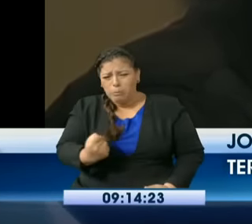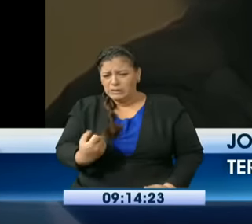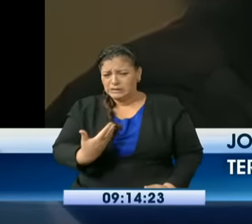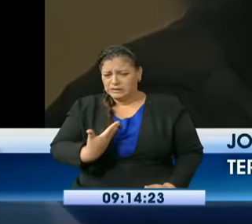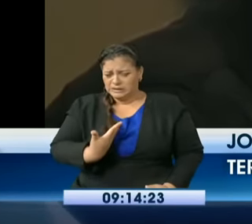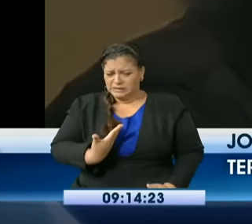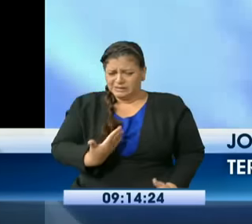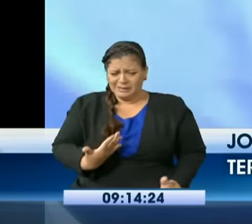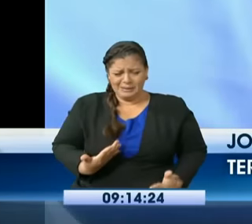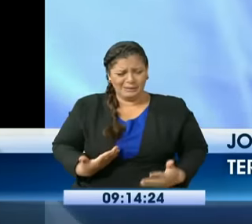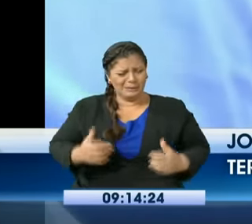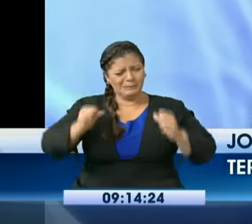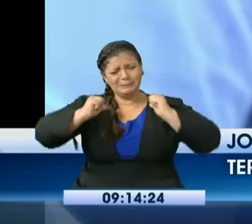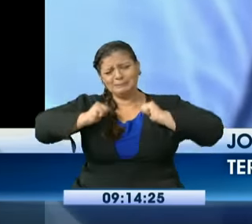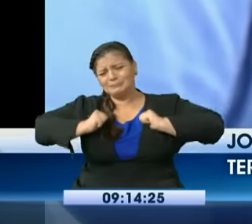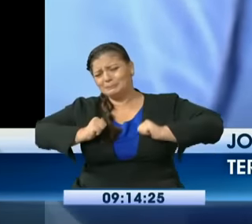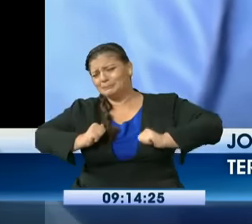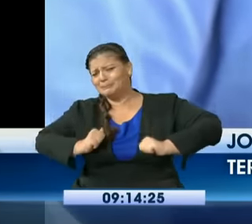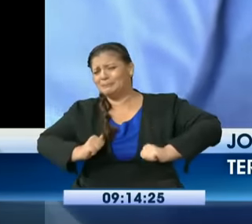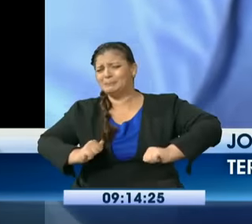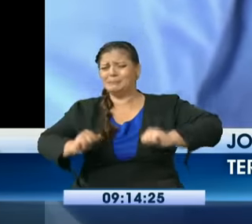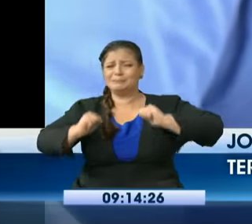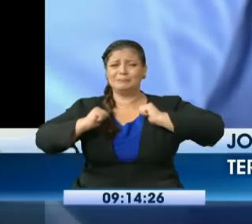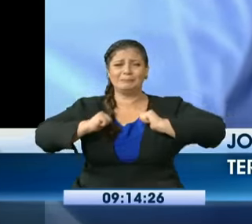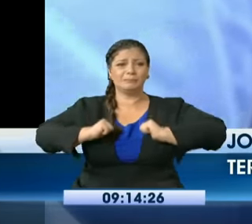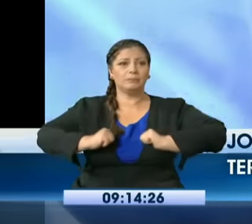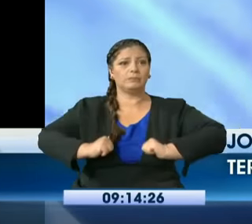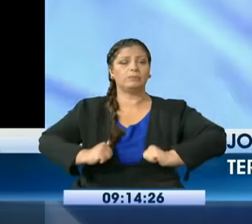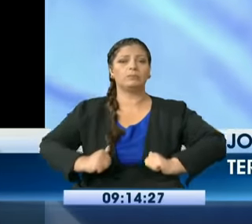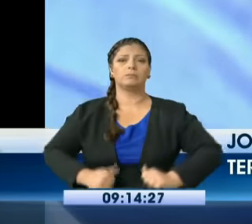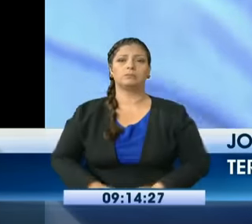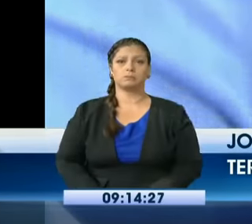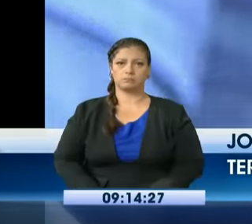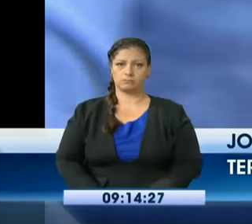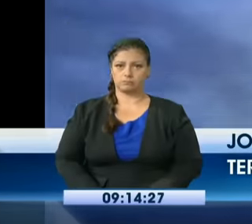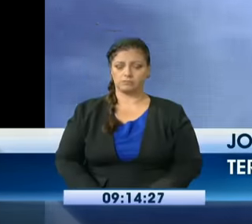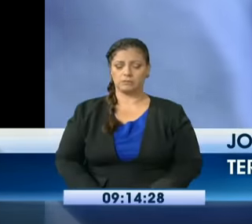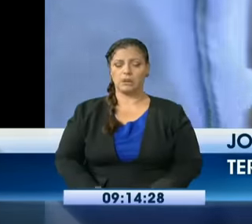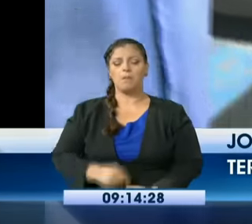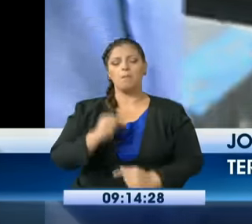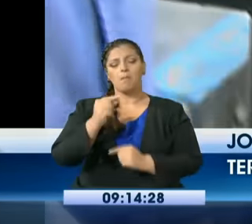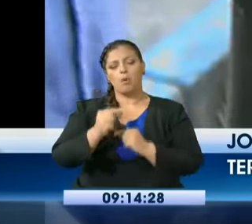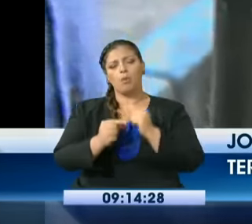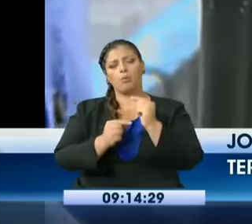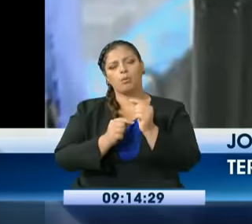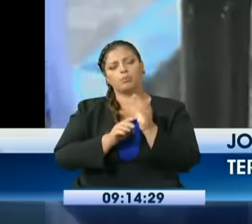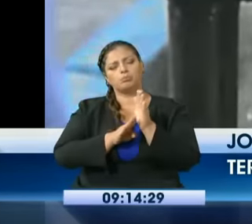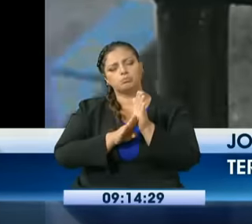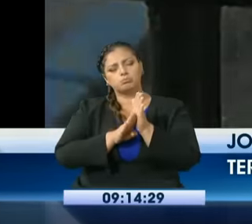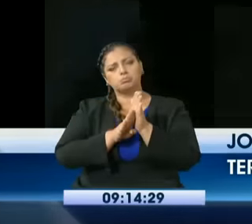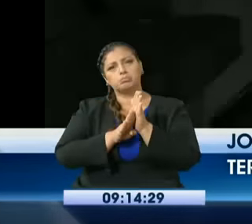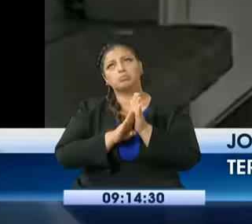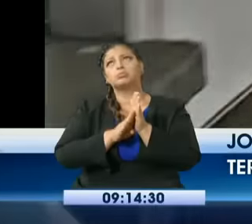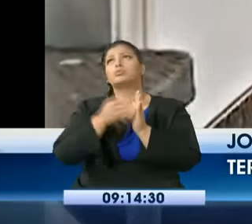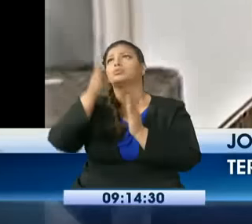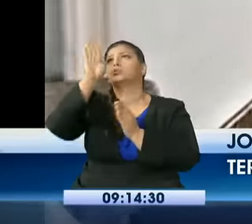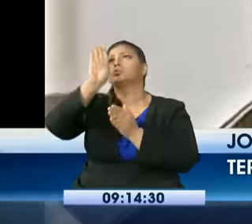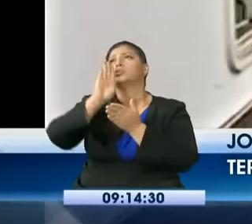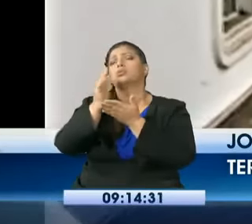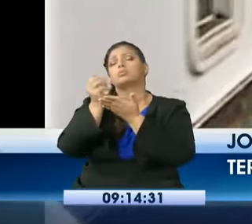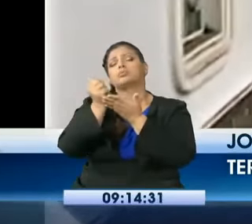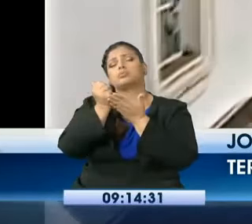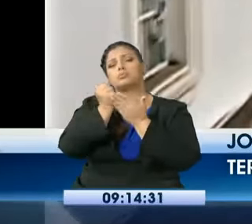sea. Entonces, por ese lado, no tengo ningún problema, ya lo estoy superando mucho con la ayuda psicológica de Dios. Ahora